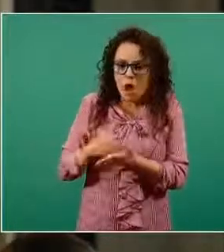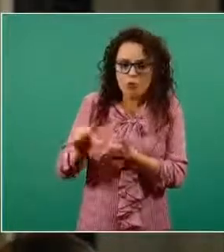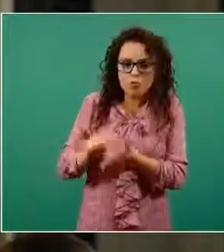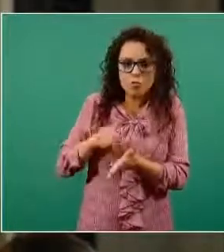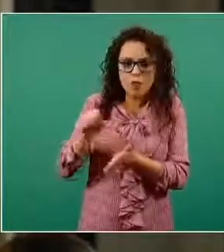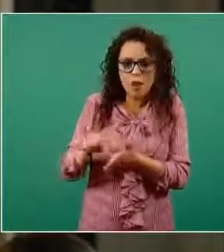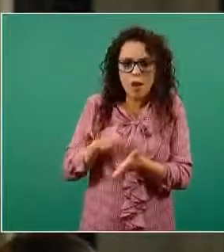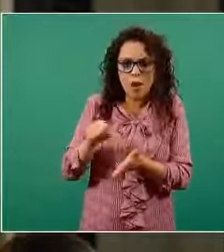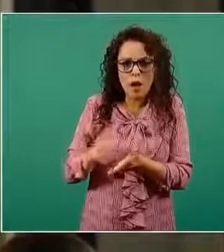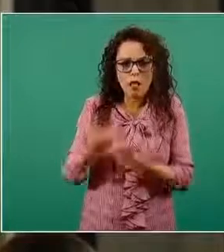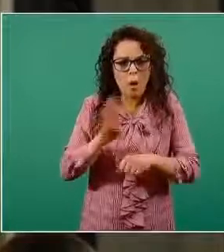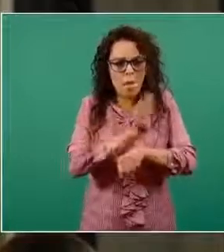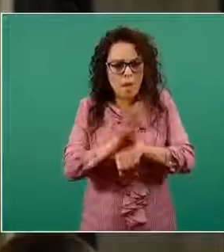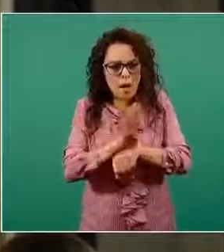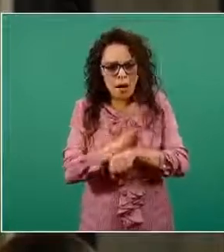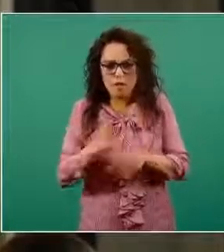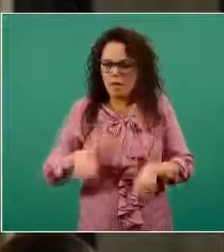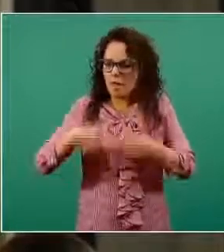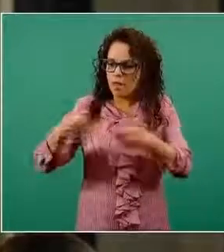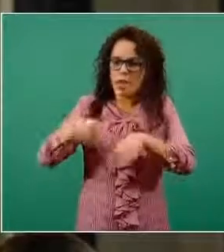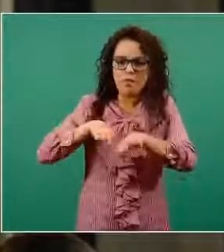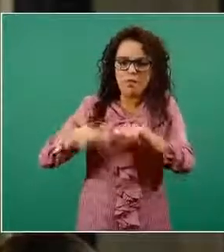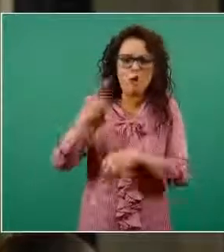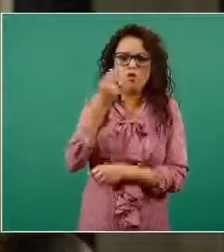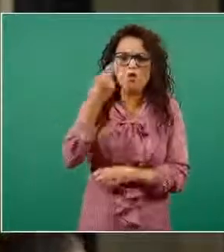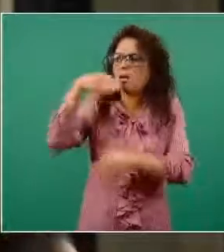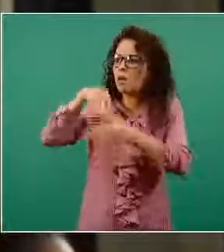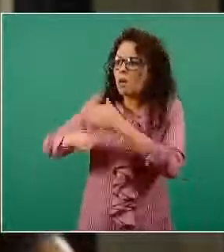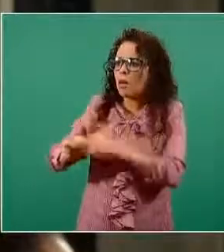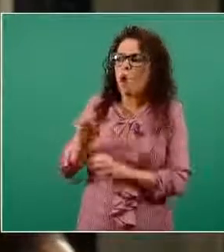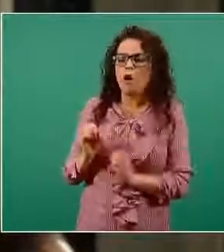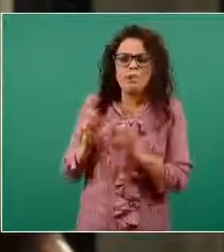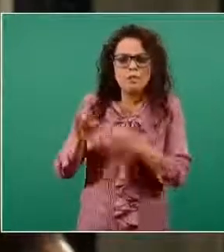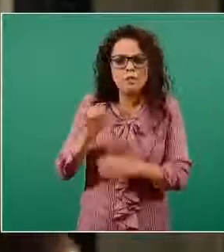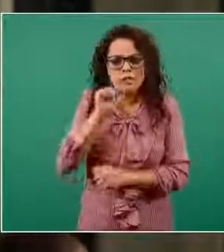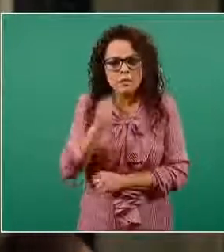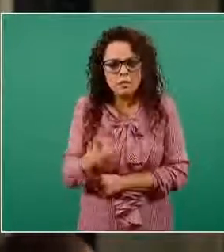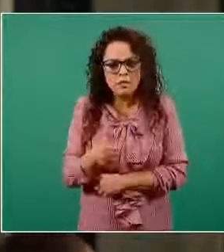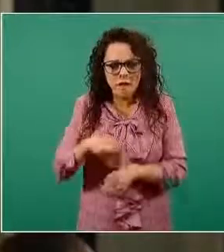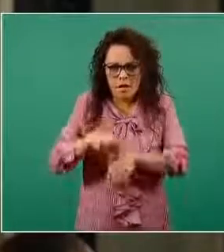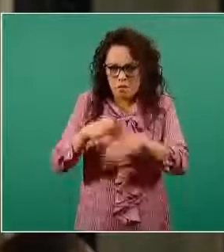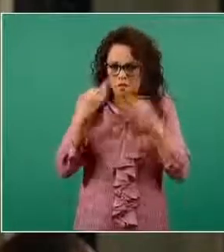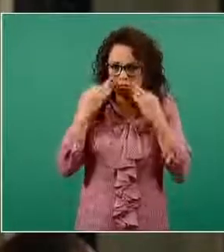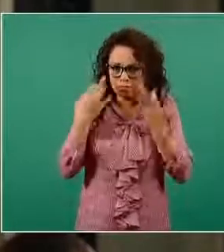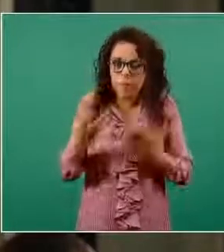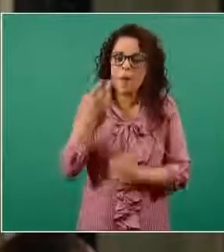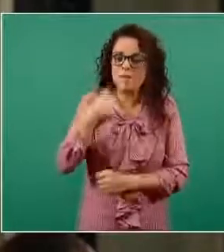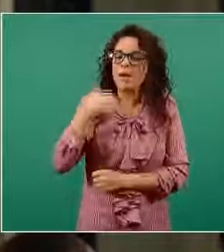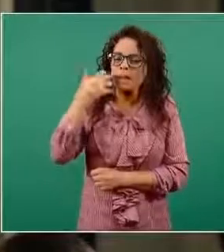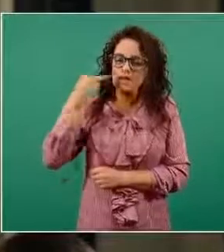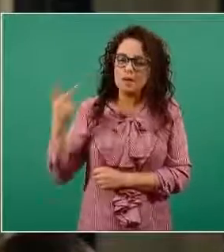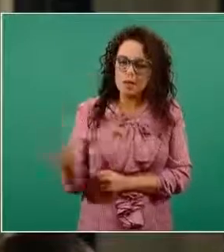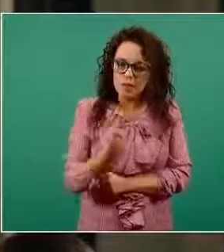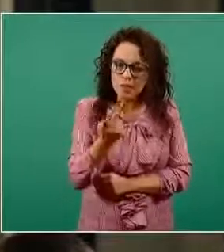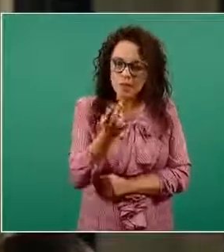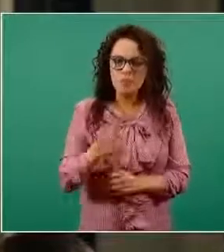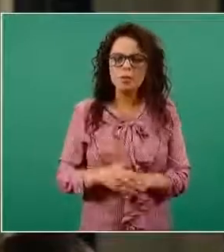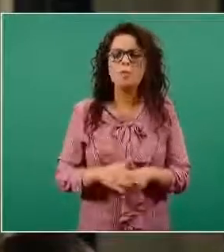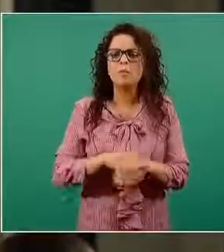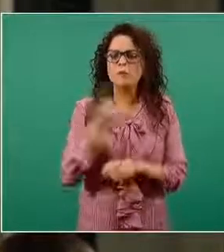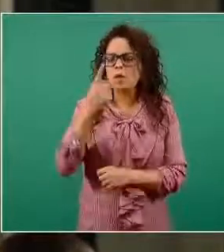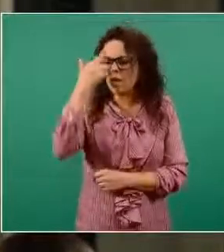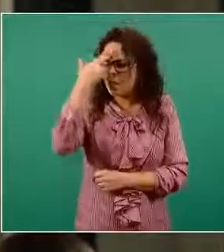sin necesidad de acudir a sus centros de trabajo. La pregunta en particular es al respecto de qué es lo que